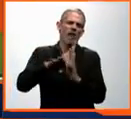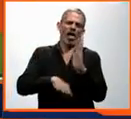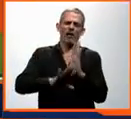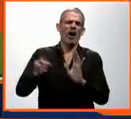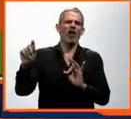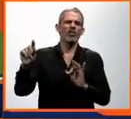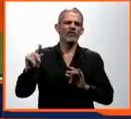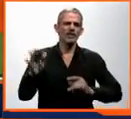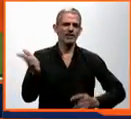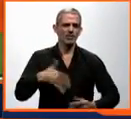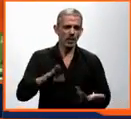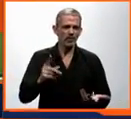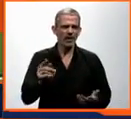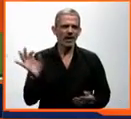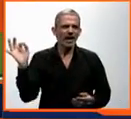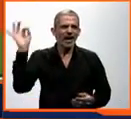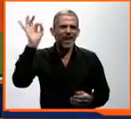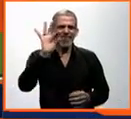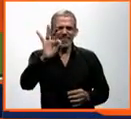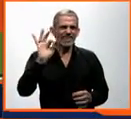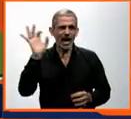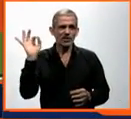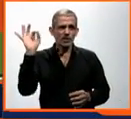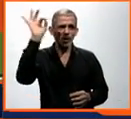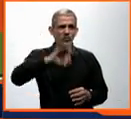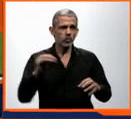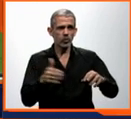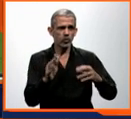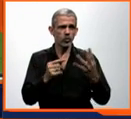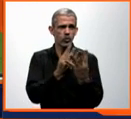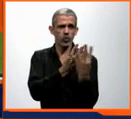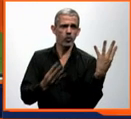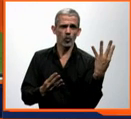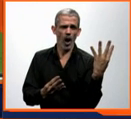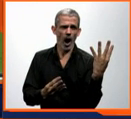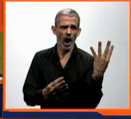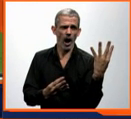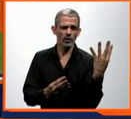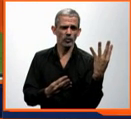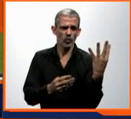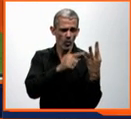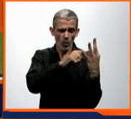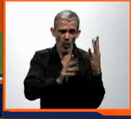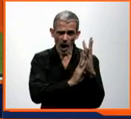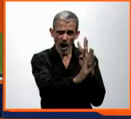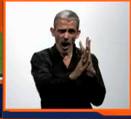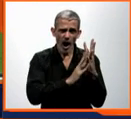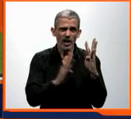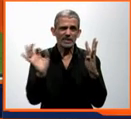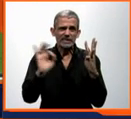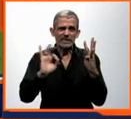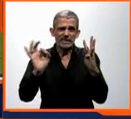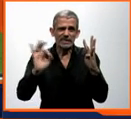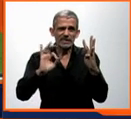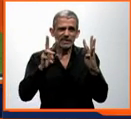le cuesta, pero vemos algunos detalles que no empiezan a ser los mismos que nos tocó ver, por lo menos en algún punto donde Racing no